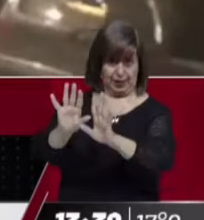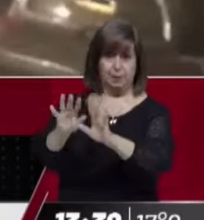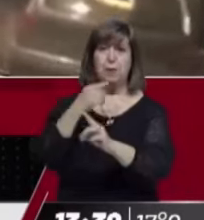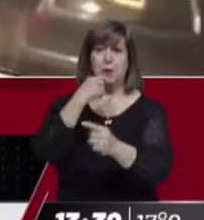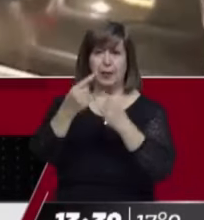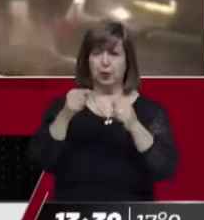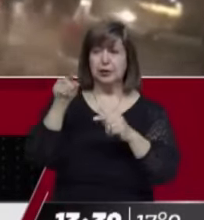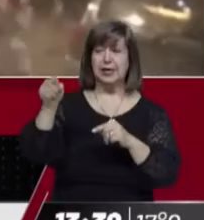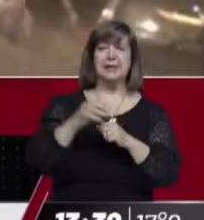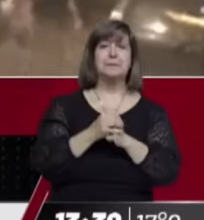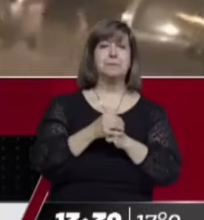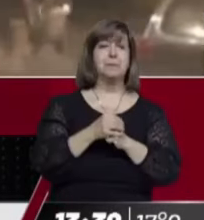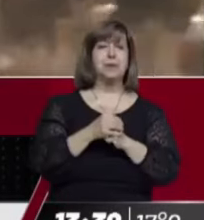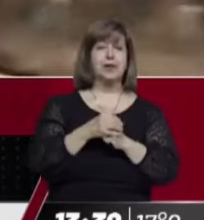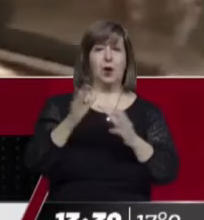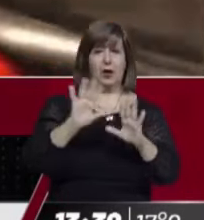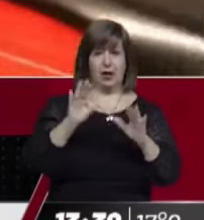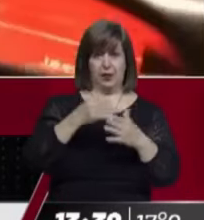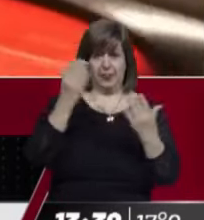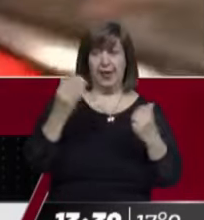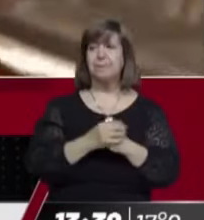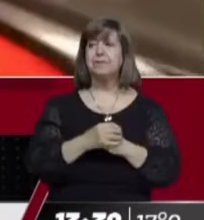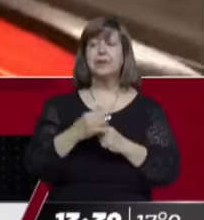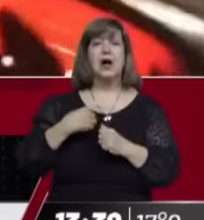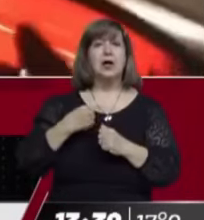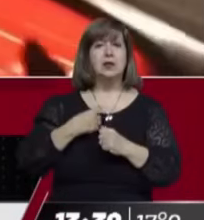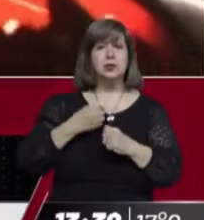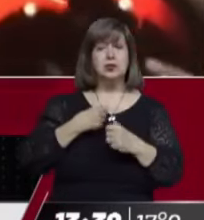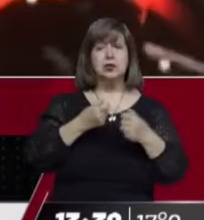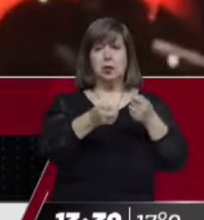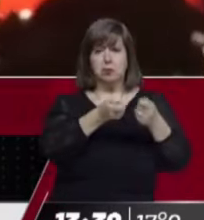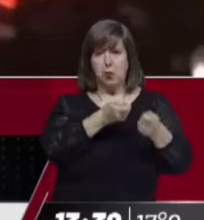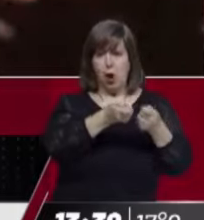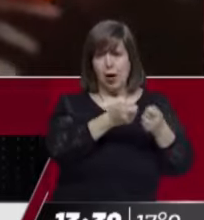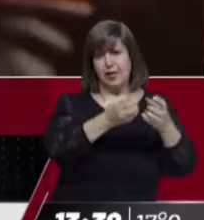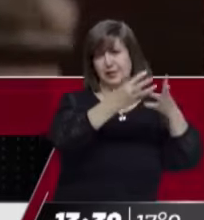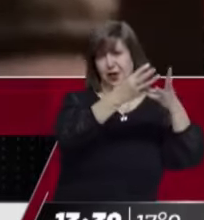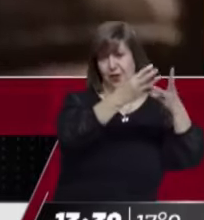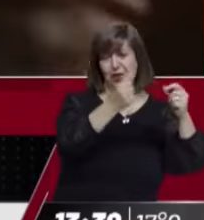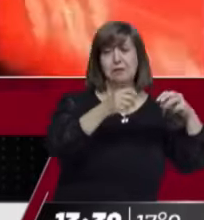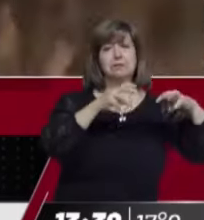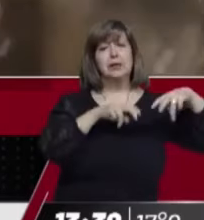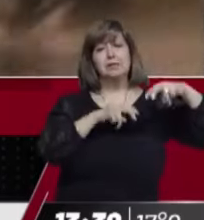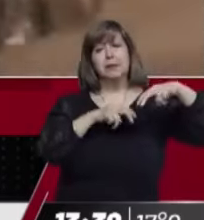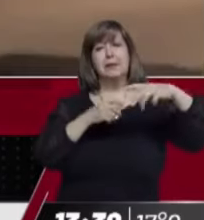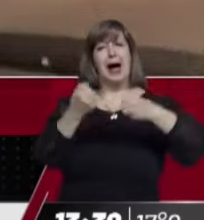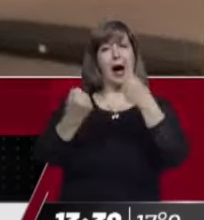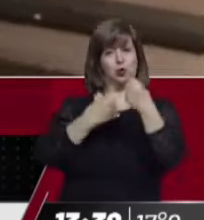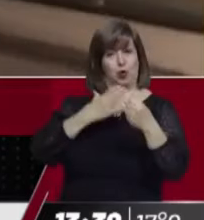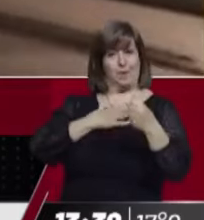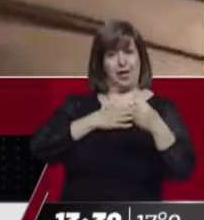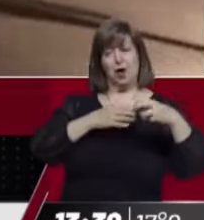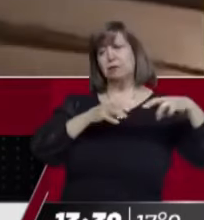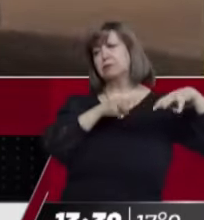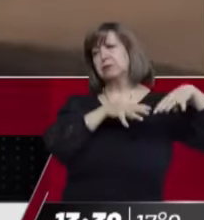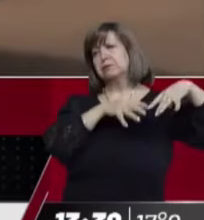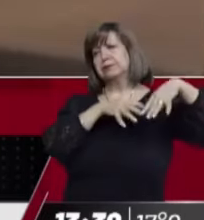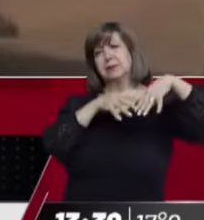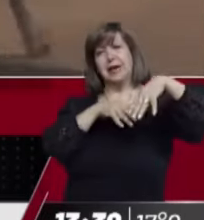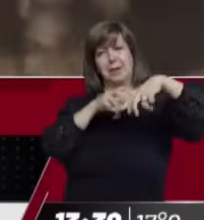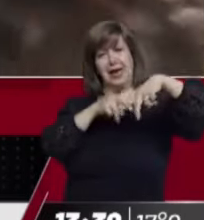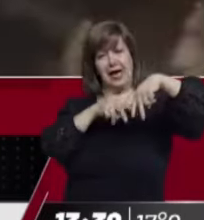la Buen día eh No nosotros salimos del bolich iscra estábamos yendo Camino hacia mi auto y en eso que llegamos